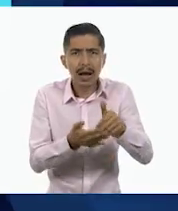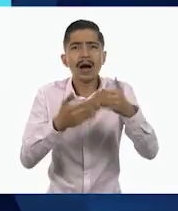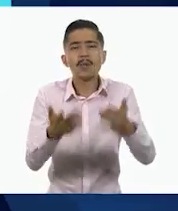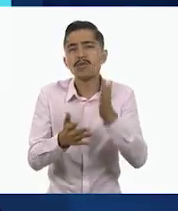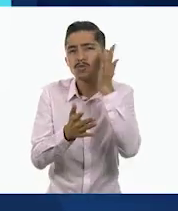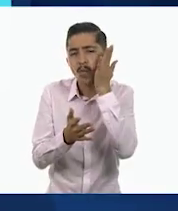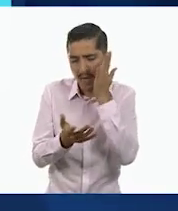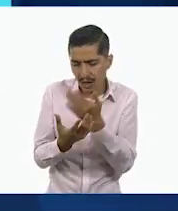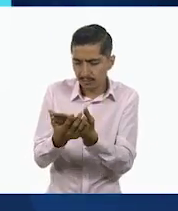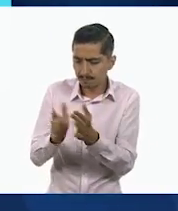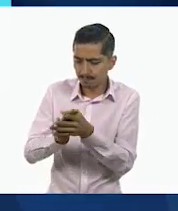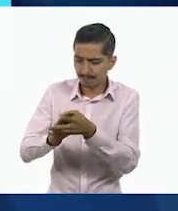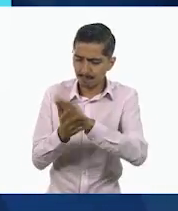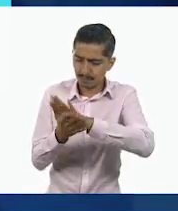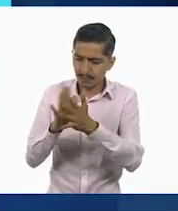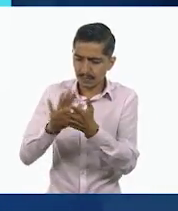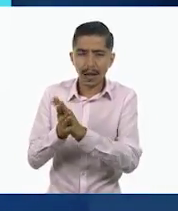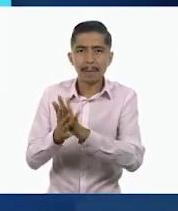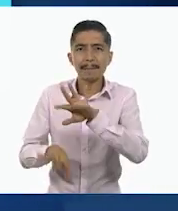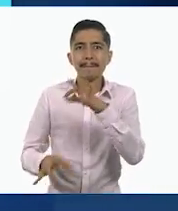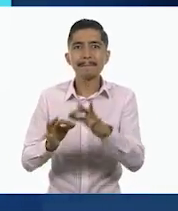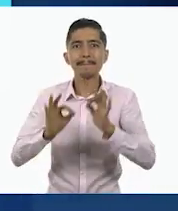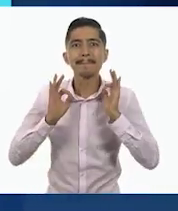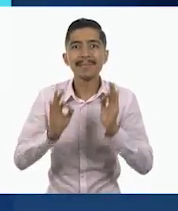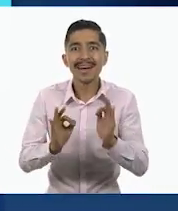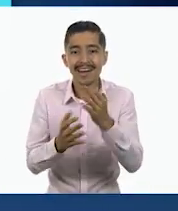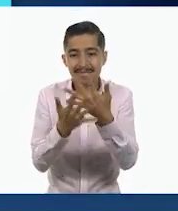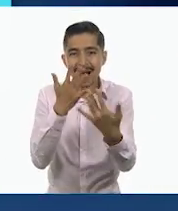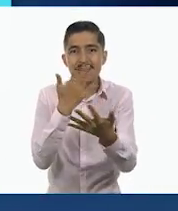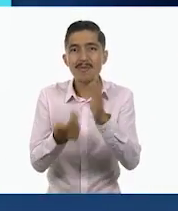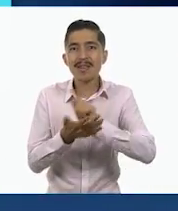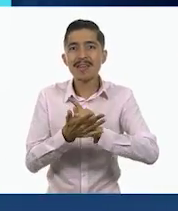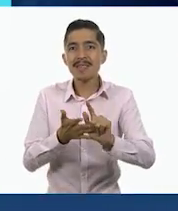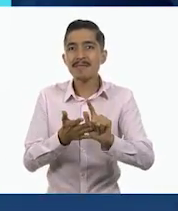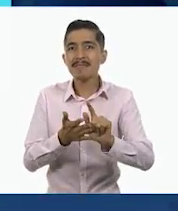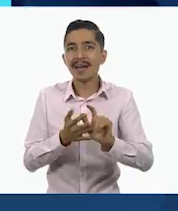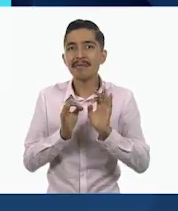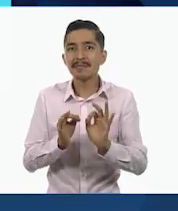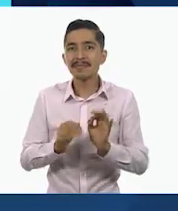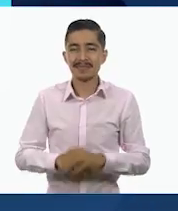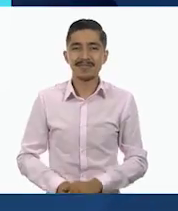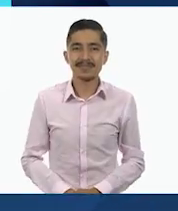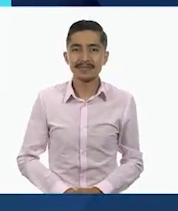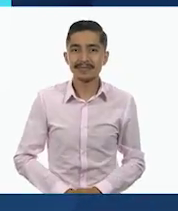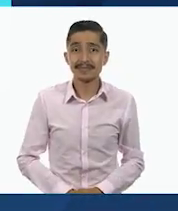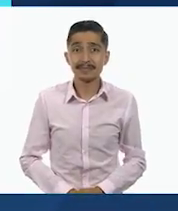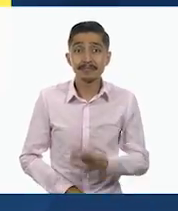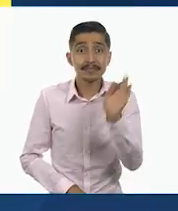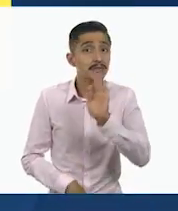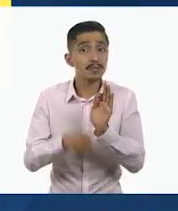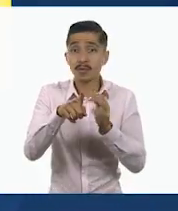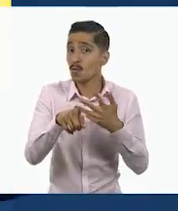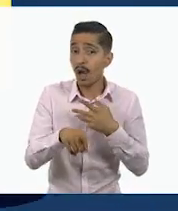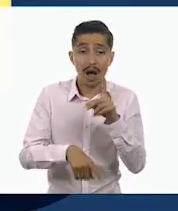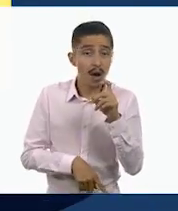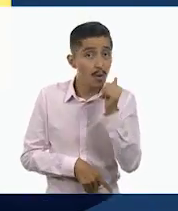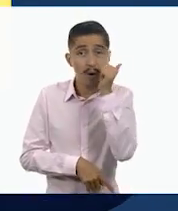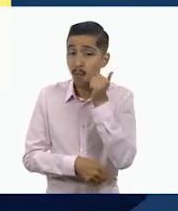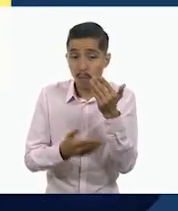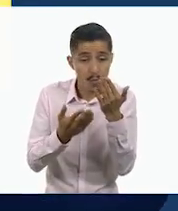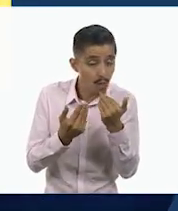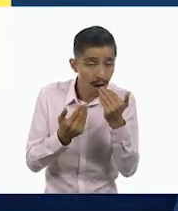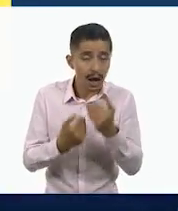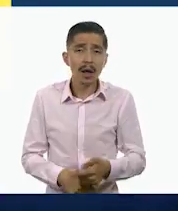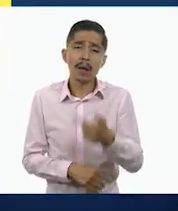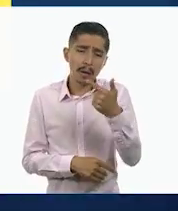Sécalas con una toalla y ¡listo! Tus manos están limpias. Si no tienes agua y jabón,